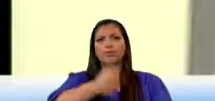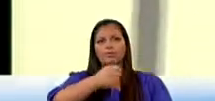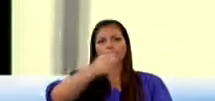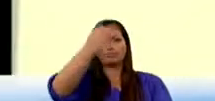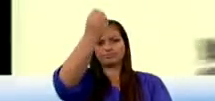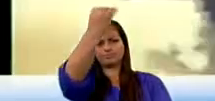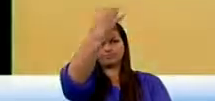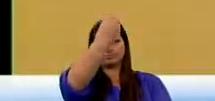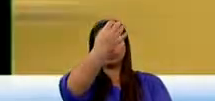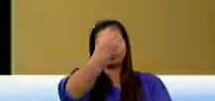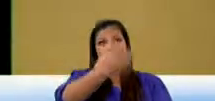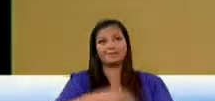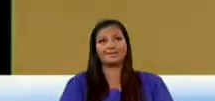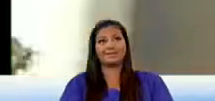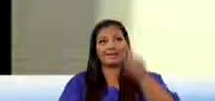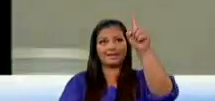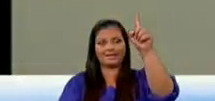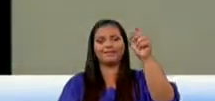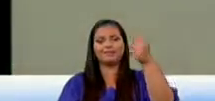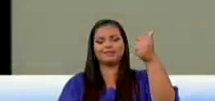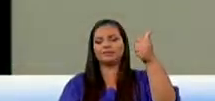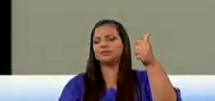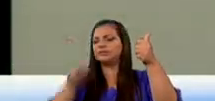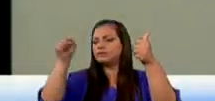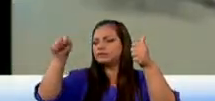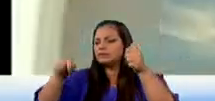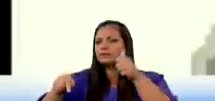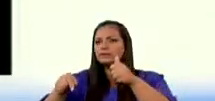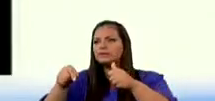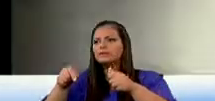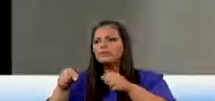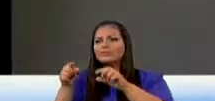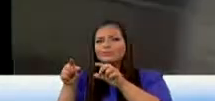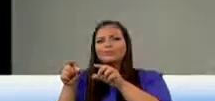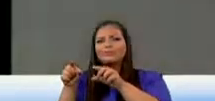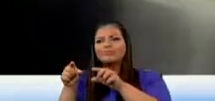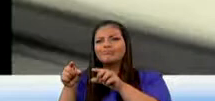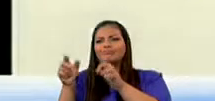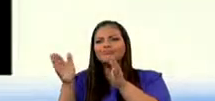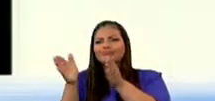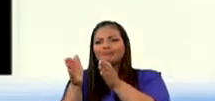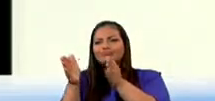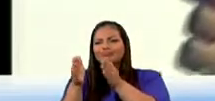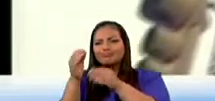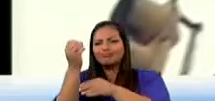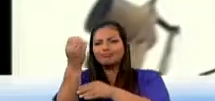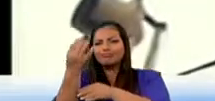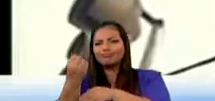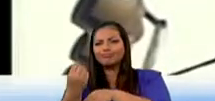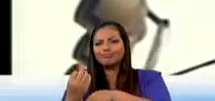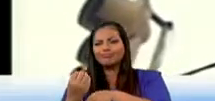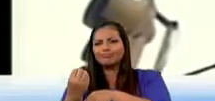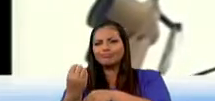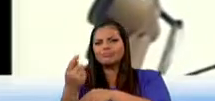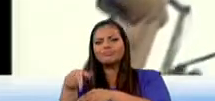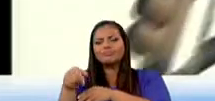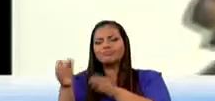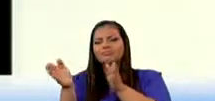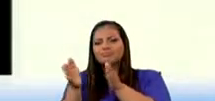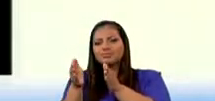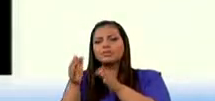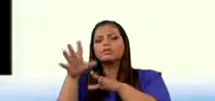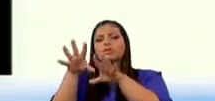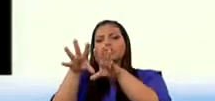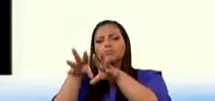eso sí hay, sí están funcionando. Sin embargo, ahí están, sí, es un tramo de la perimetral que sí se encuentra